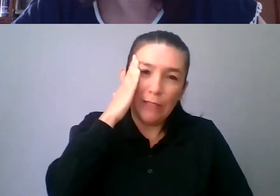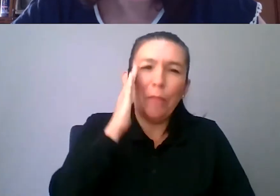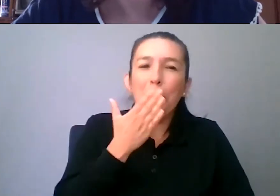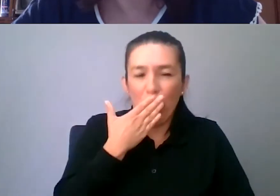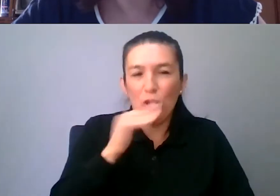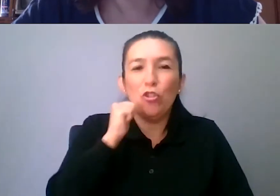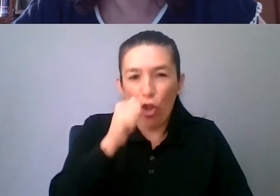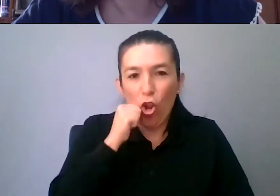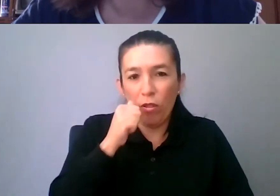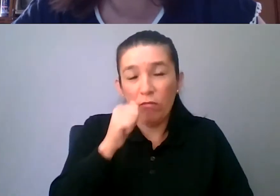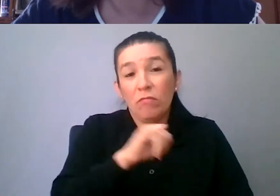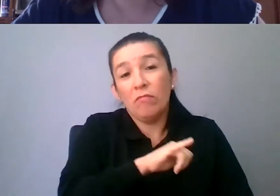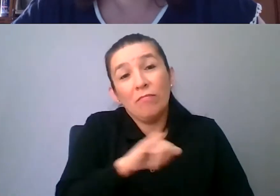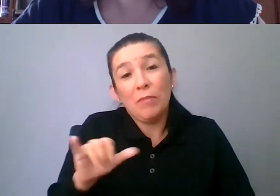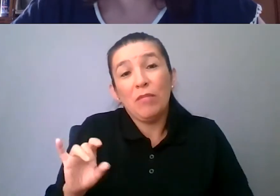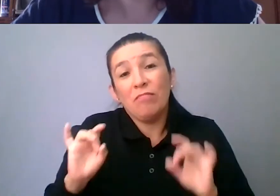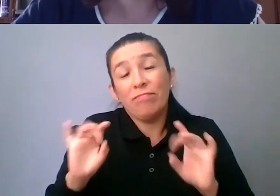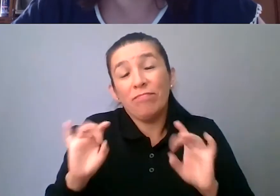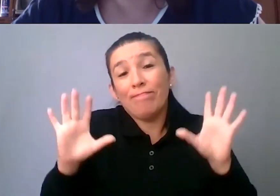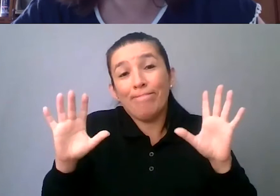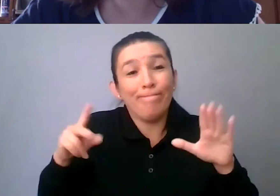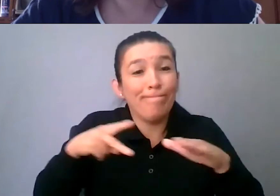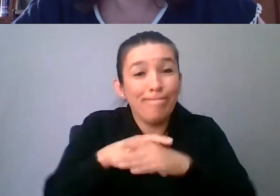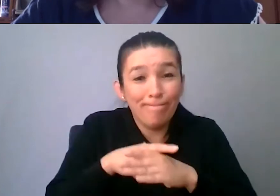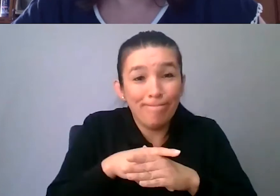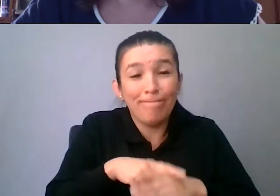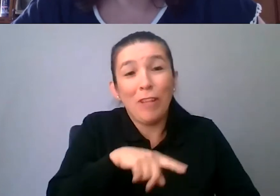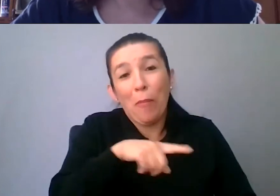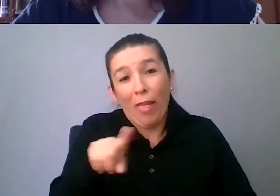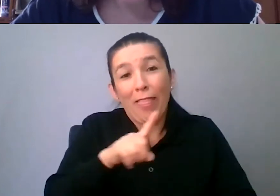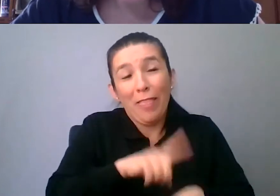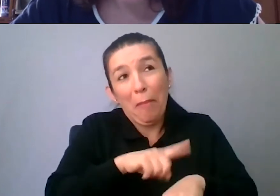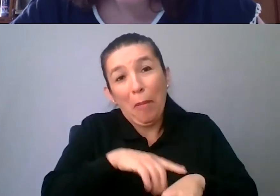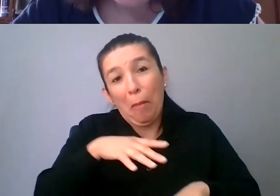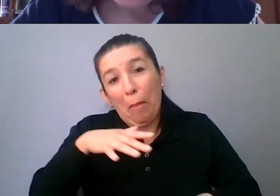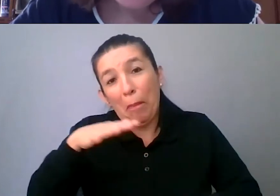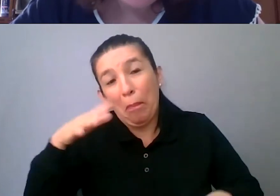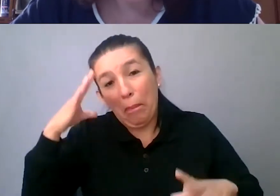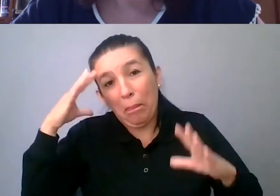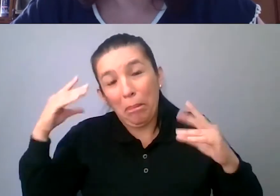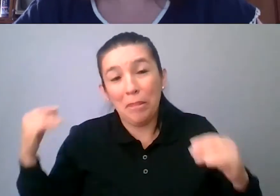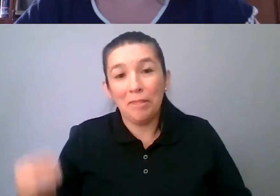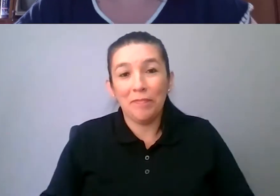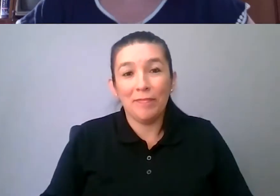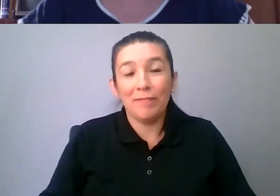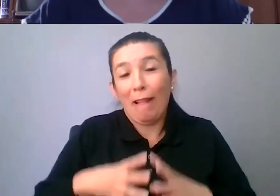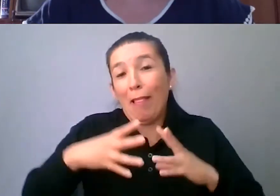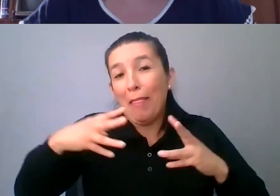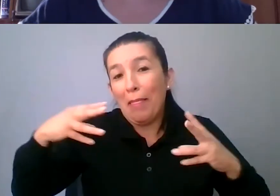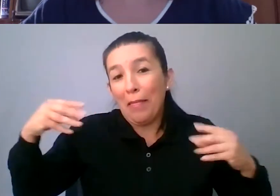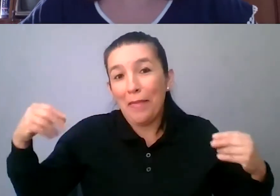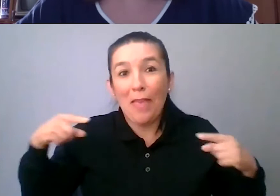por circunstancias de la vida dejé de hacerlas, después era cada una semana y todo. Y ahora, claro,